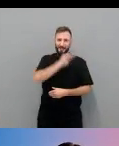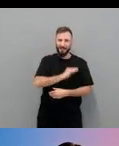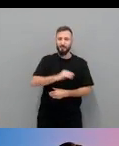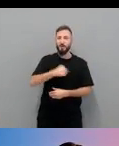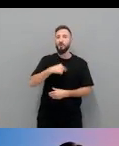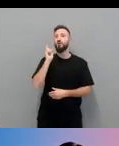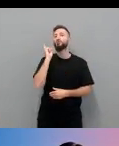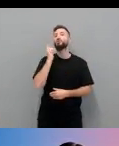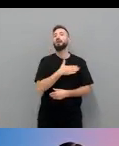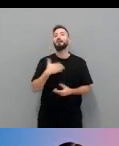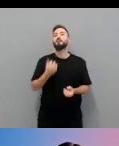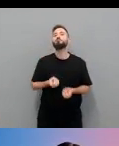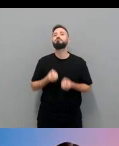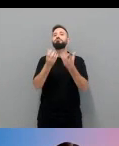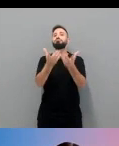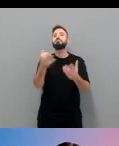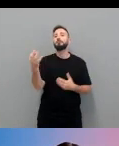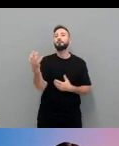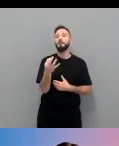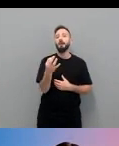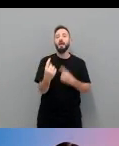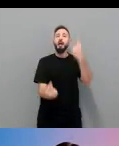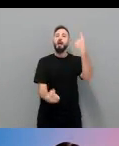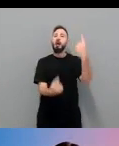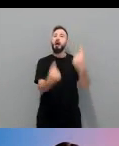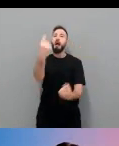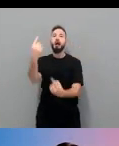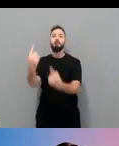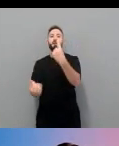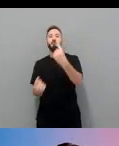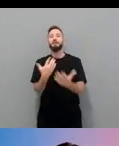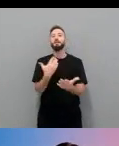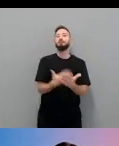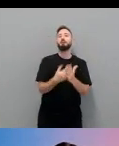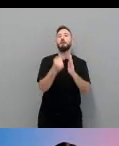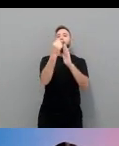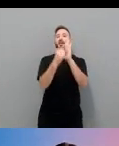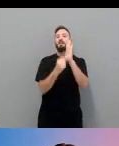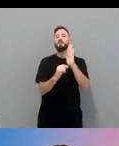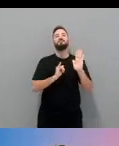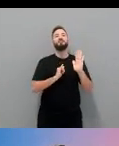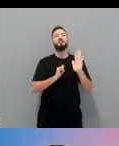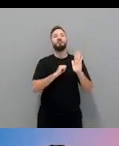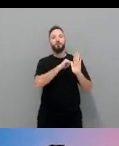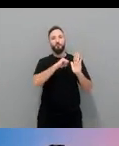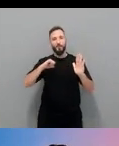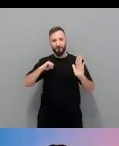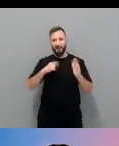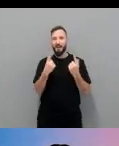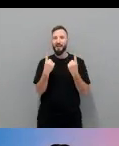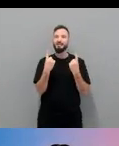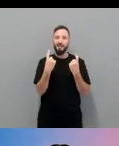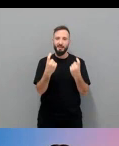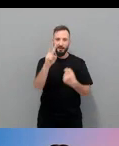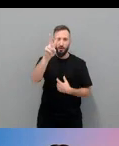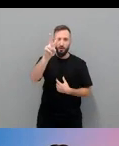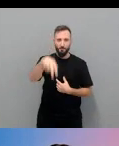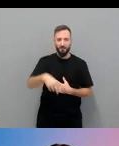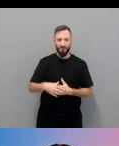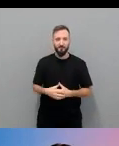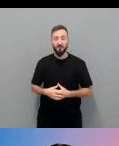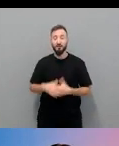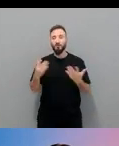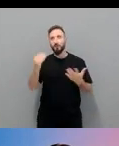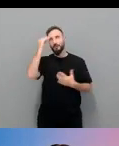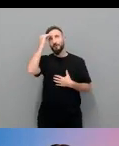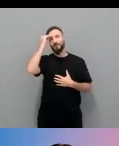deciros que hay determinados identificadores personales que son necesarios y que hay que pensar